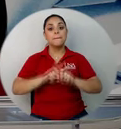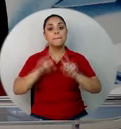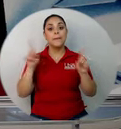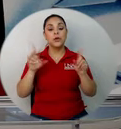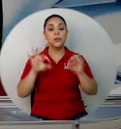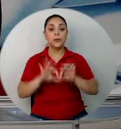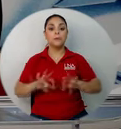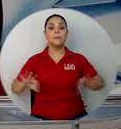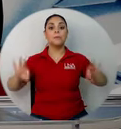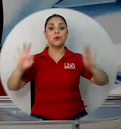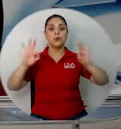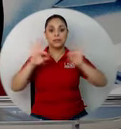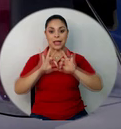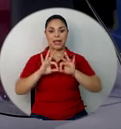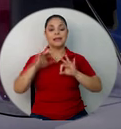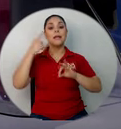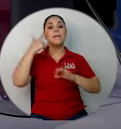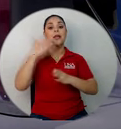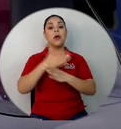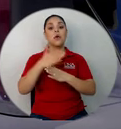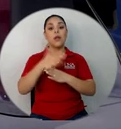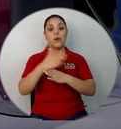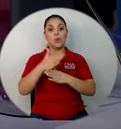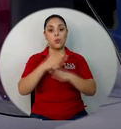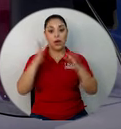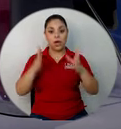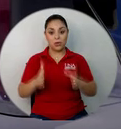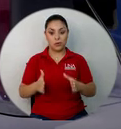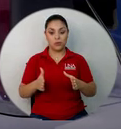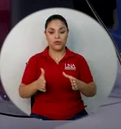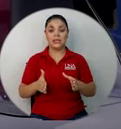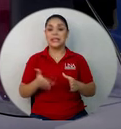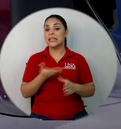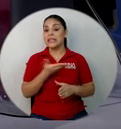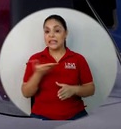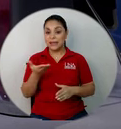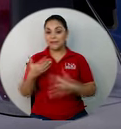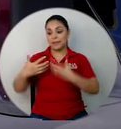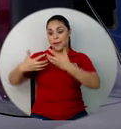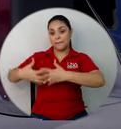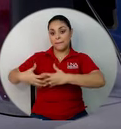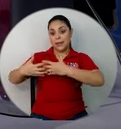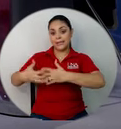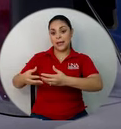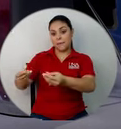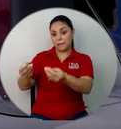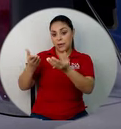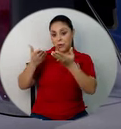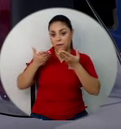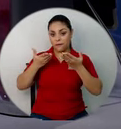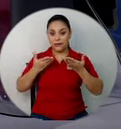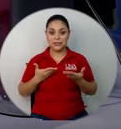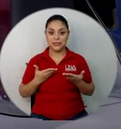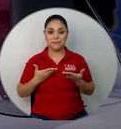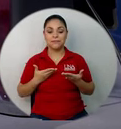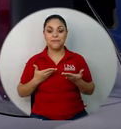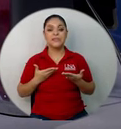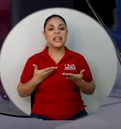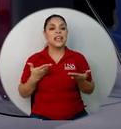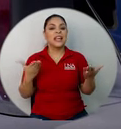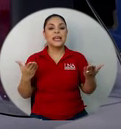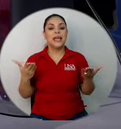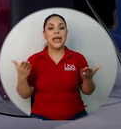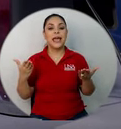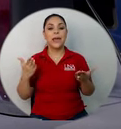lo importante para efectos del colaborador es, de todo esto que la compañía me ofrece, ¿sí?, ¿qué es lo